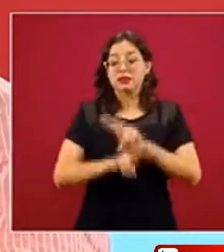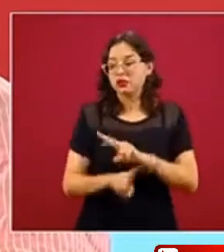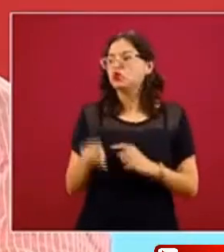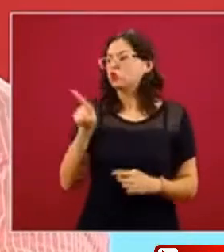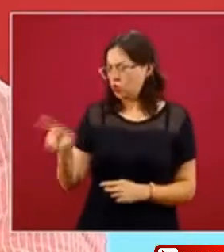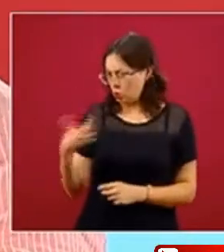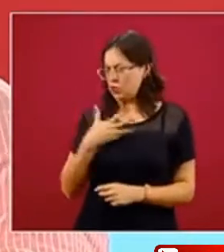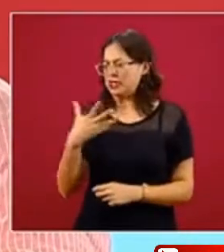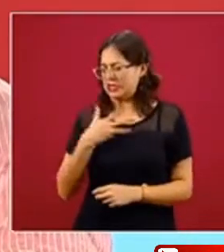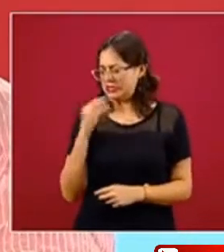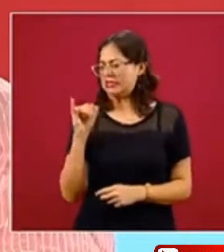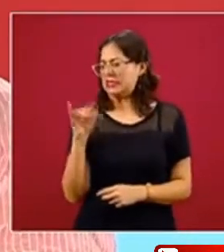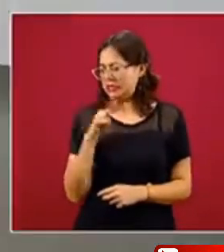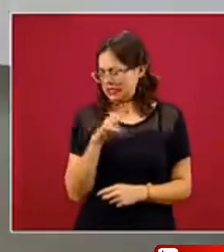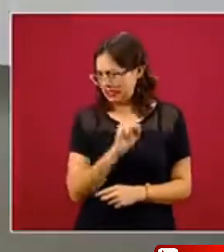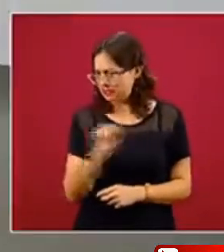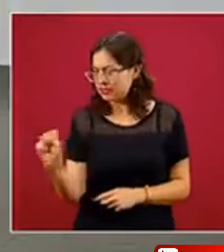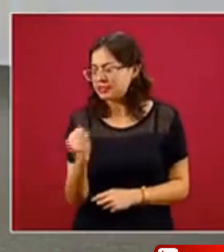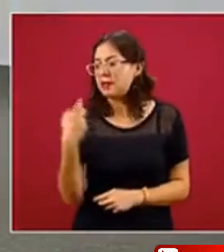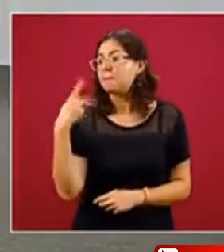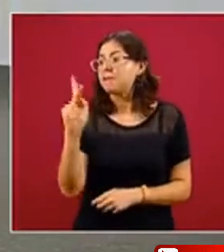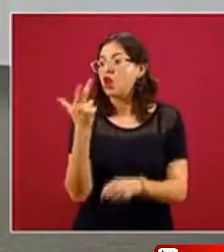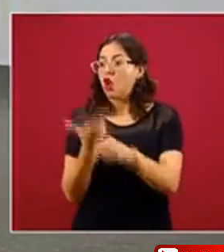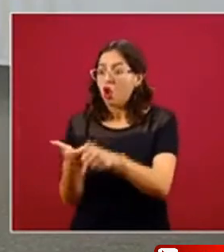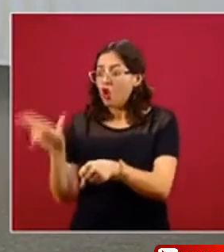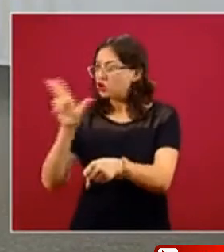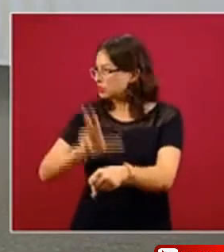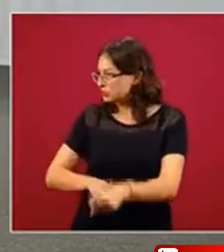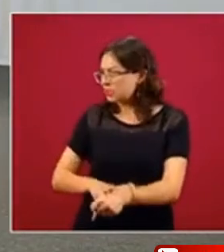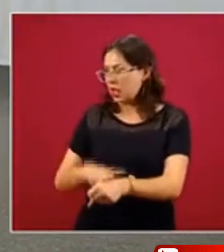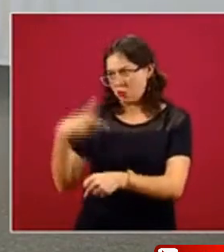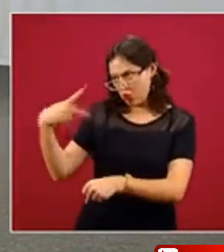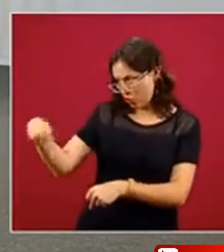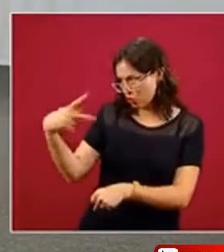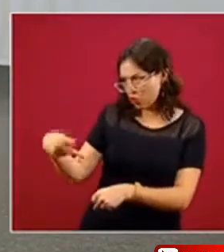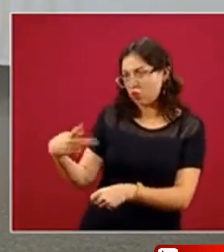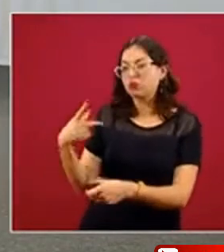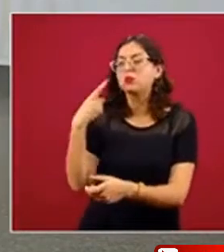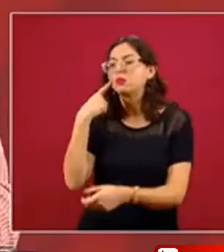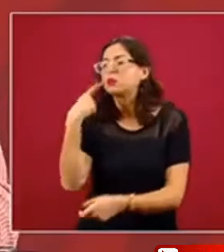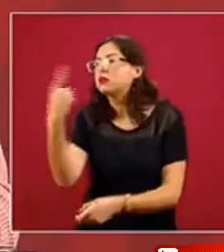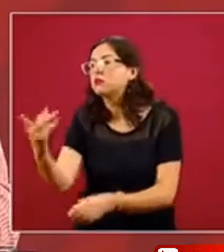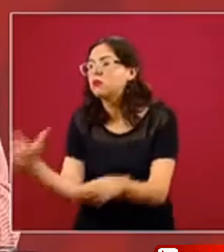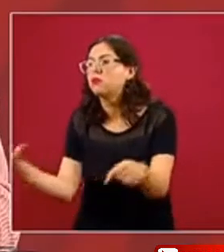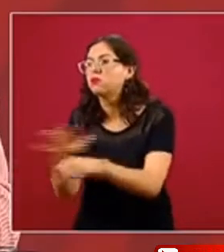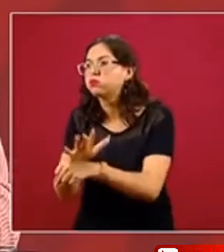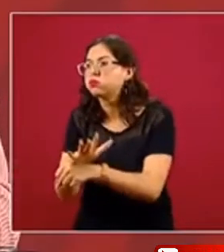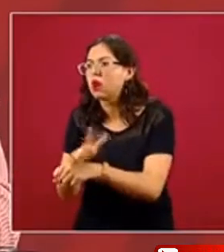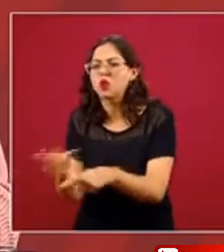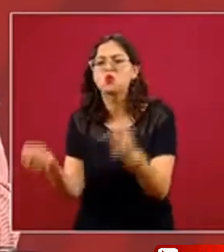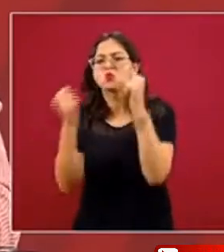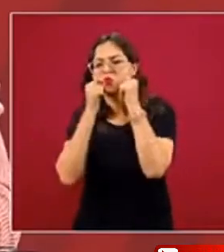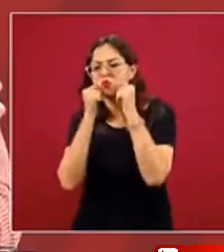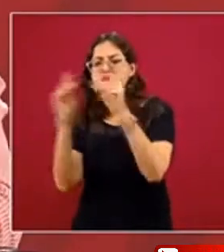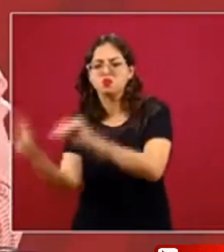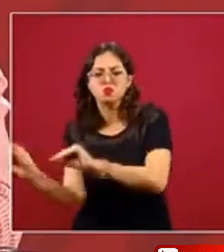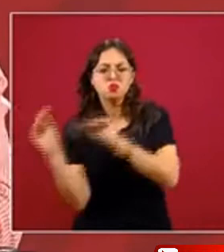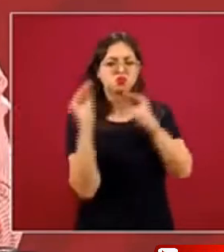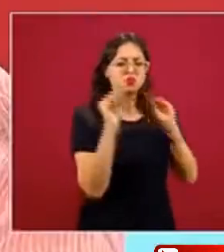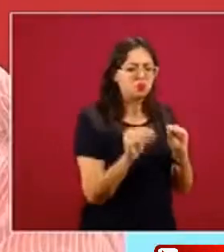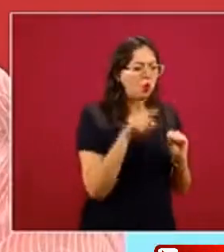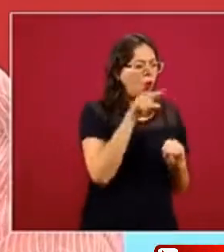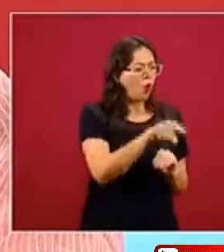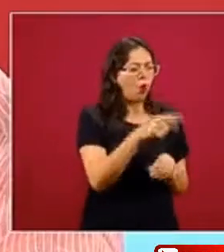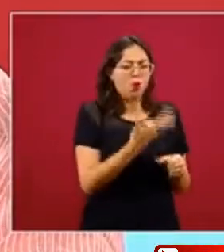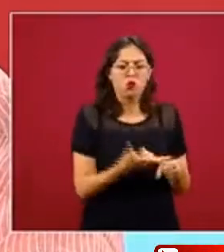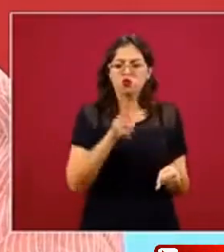que el hospital del Seguro Social que usted identificó y que es un hospital COVID está lleno, que usted pueda ser recibido